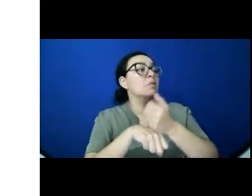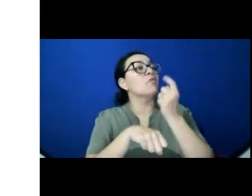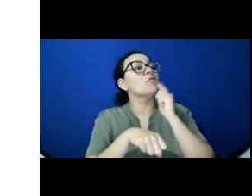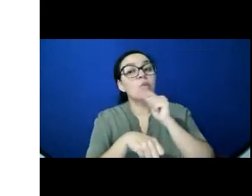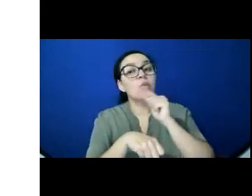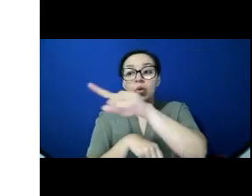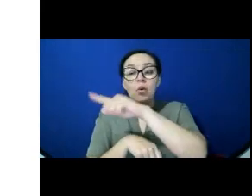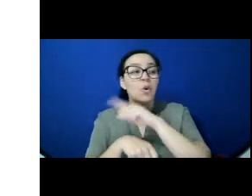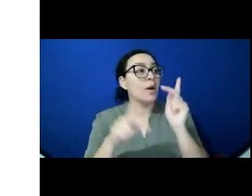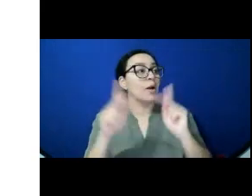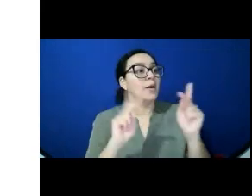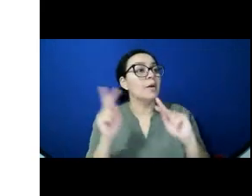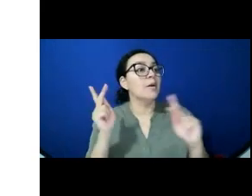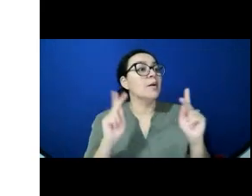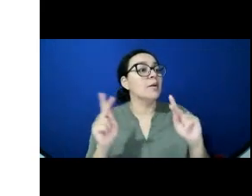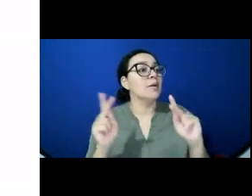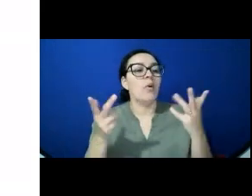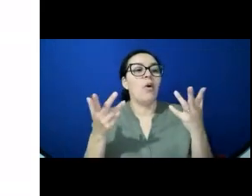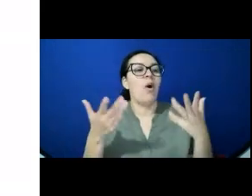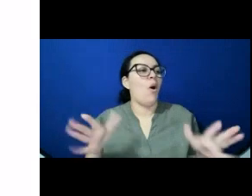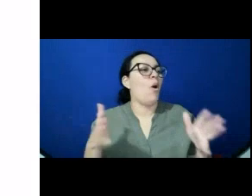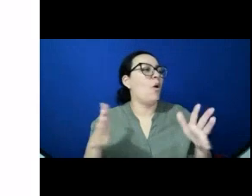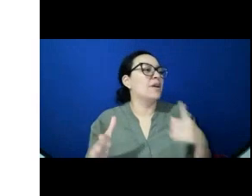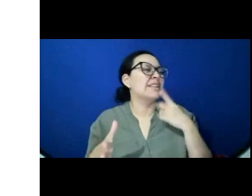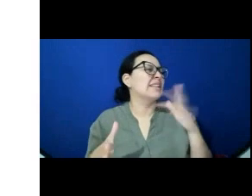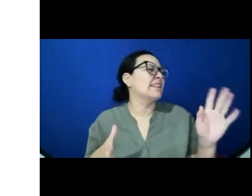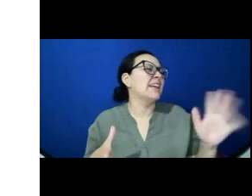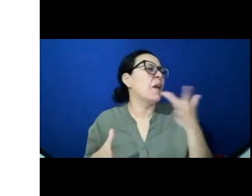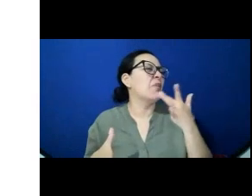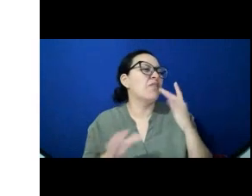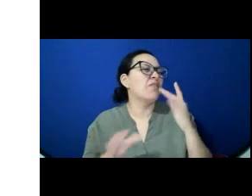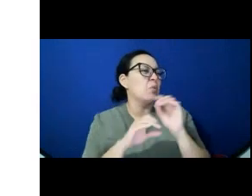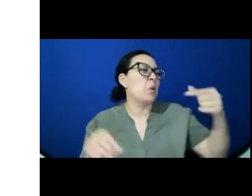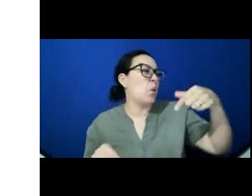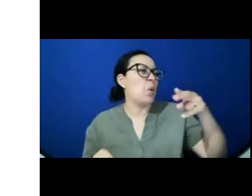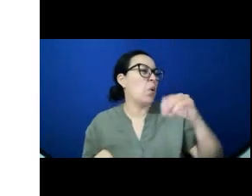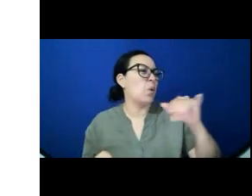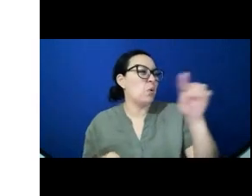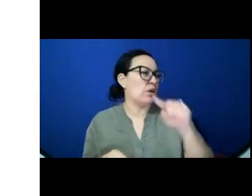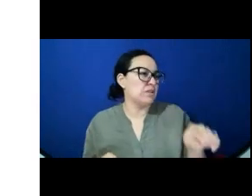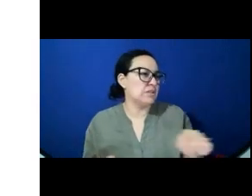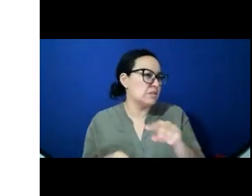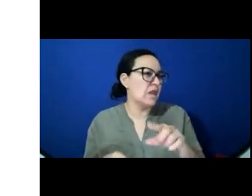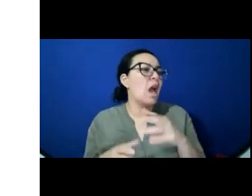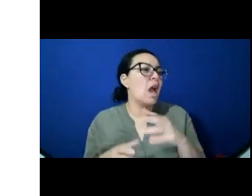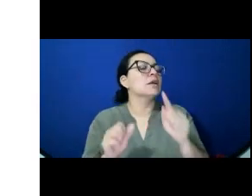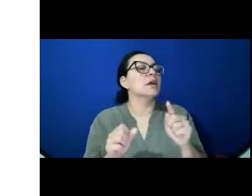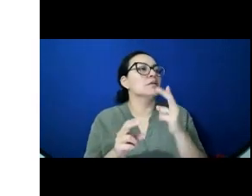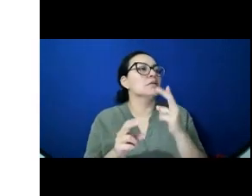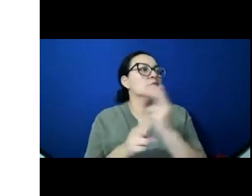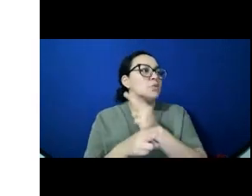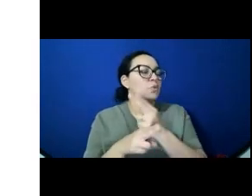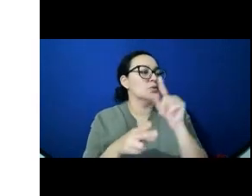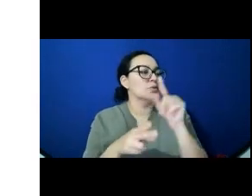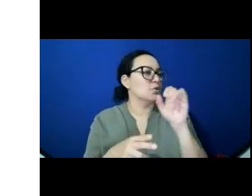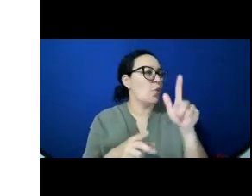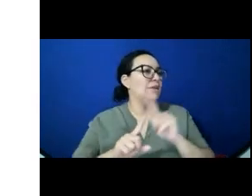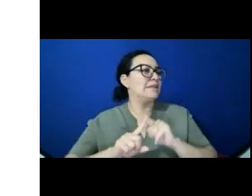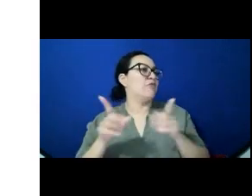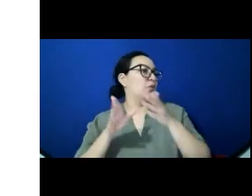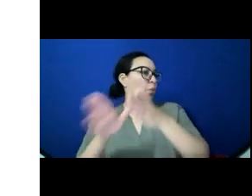son soluciones de programa para los usuarios desde el comienzo. Bueno, yo sé que hay algunos que dicen, bueno, yo prefiero no tomar